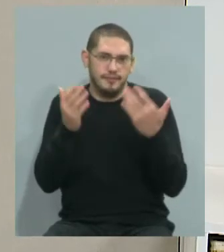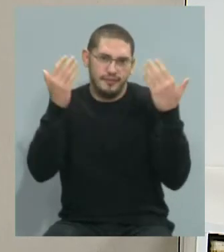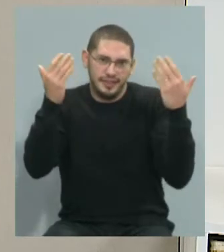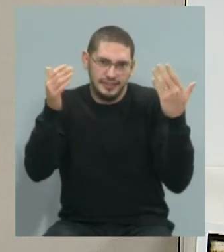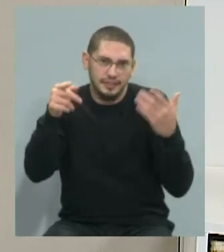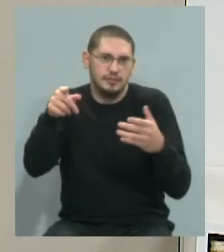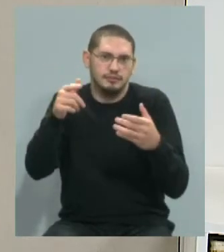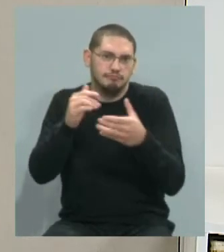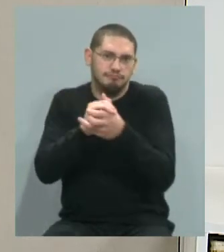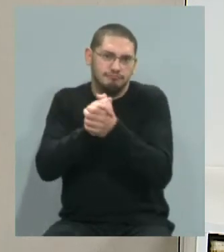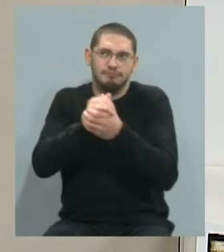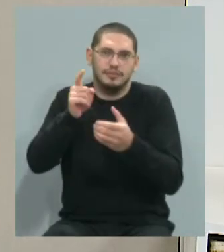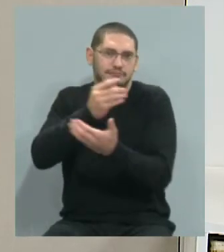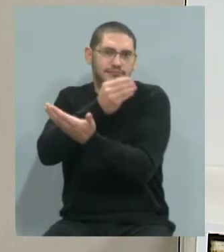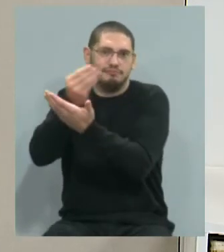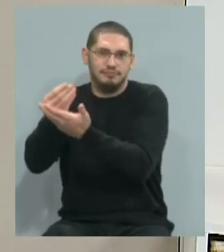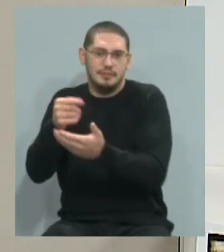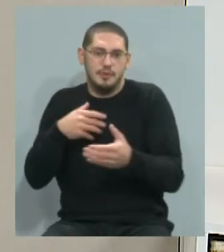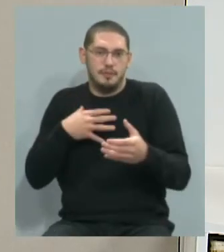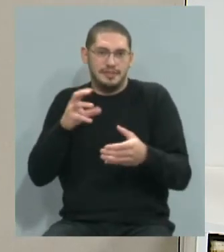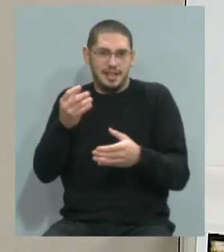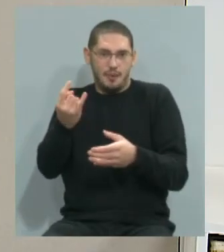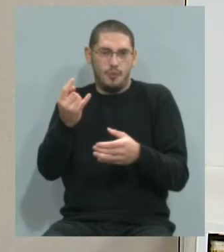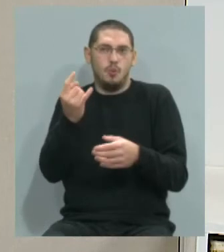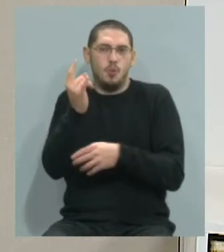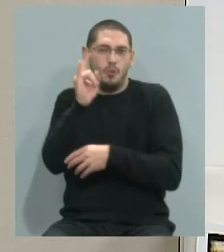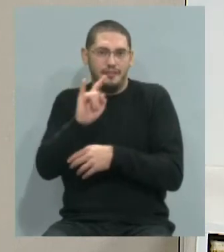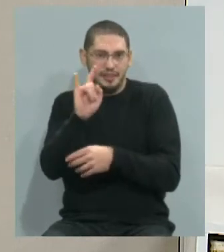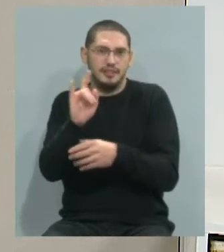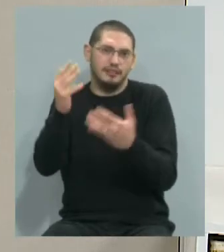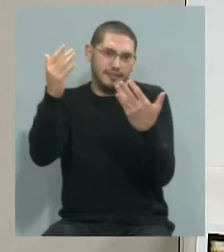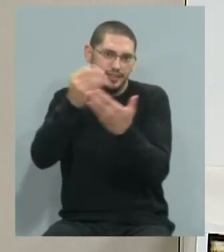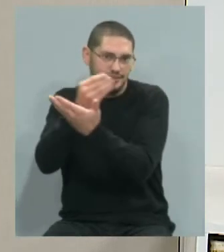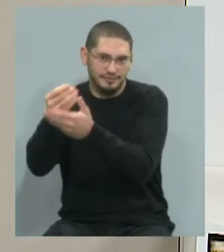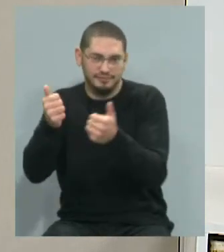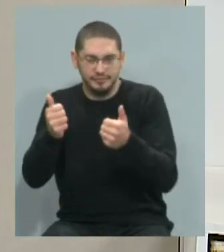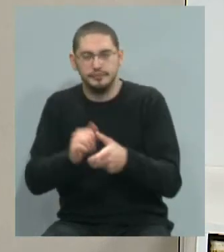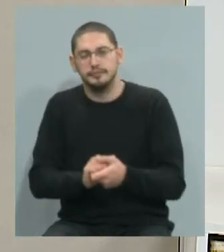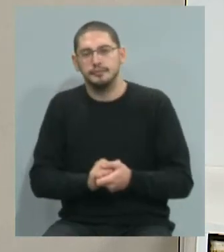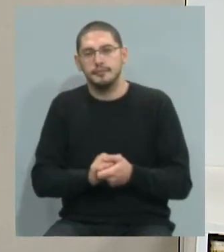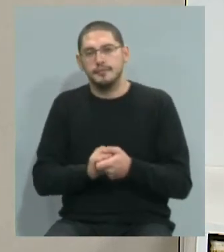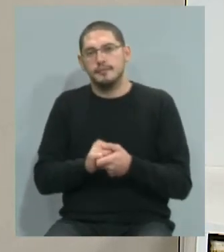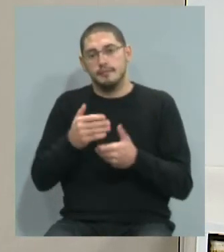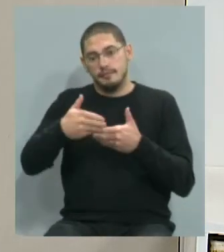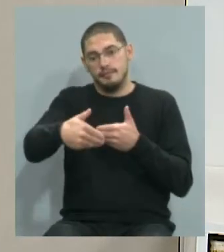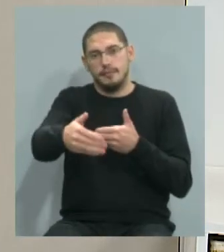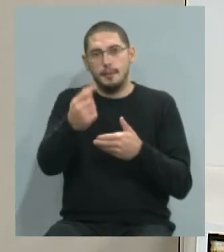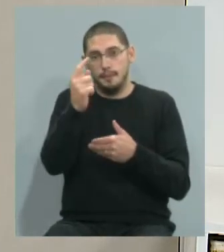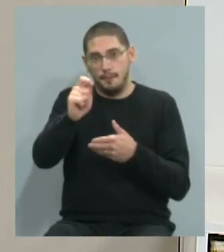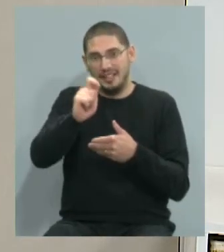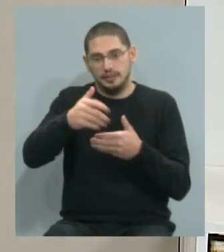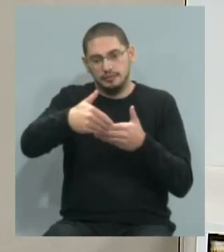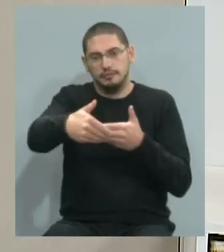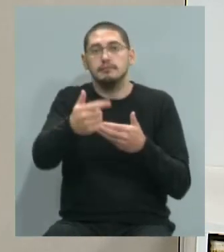felicitación por parte, obviamente, del equipo de Señalud, de la universidad en general. Y bueno, estaremos a la expectativa de lo que pase en los próximos meses, pero